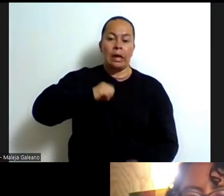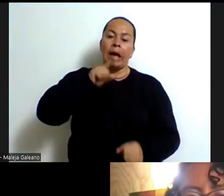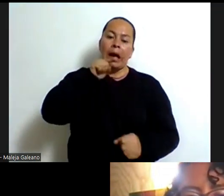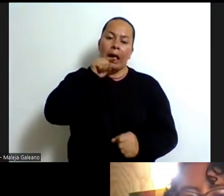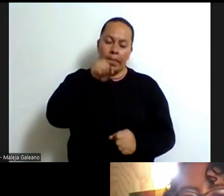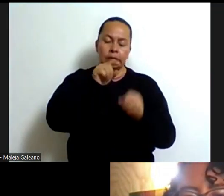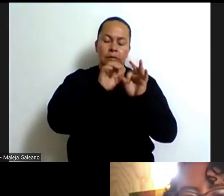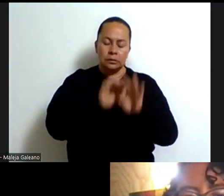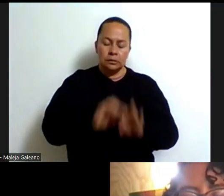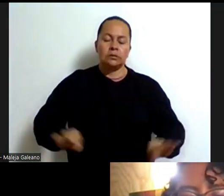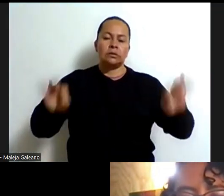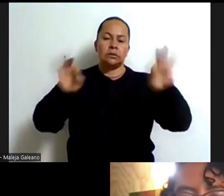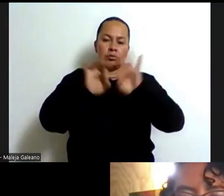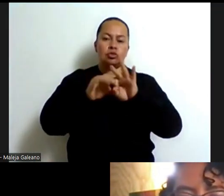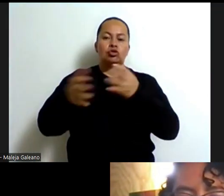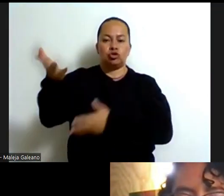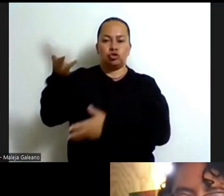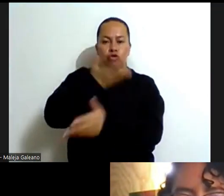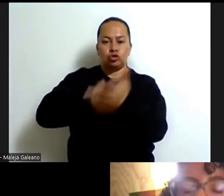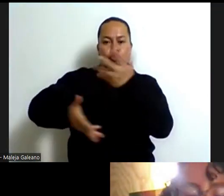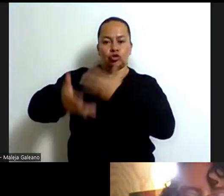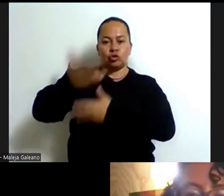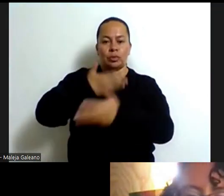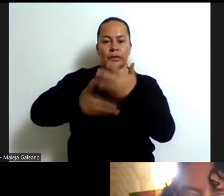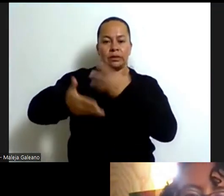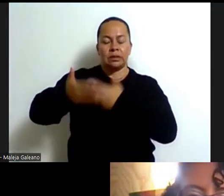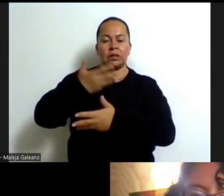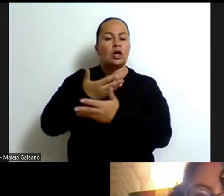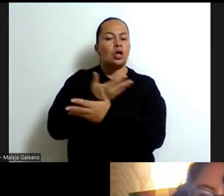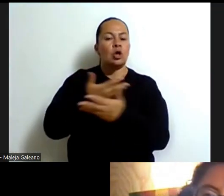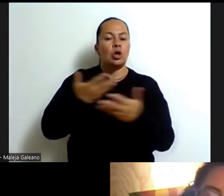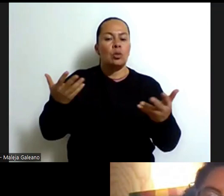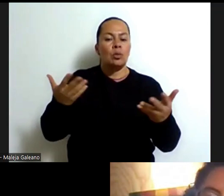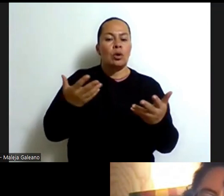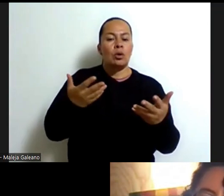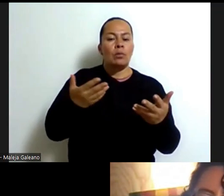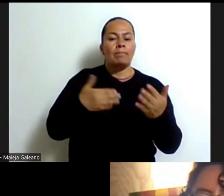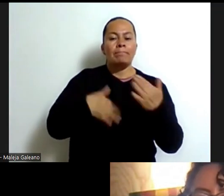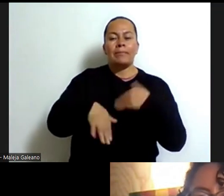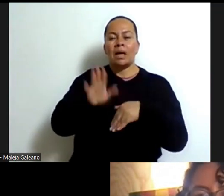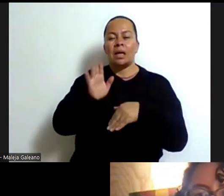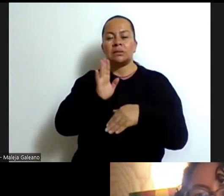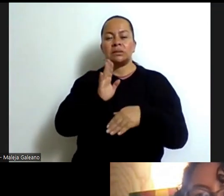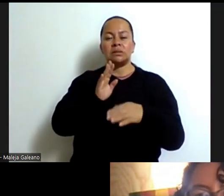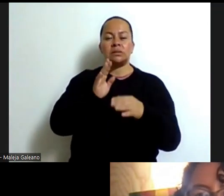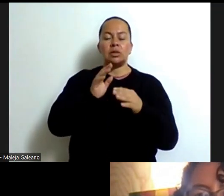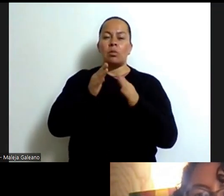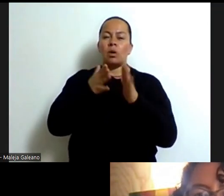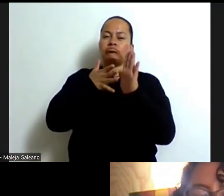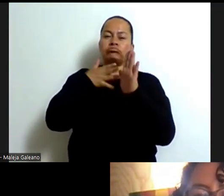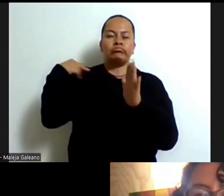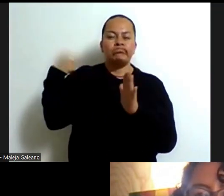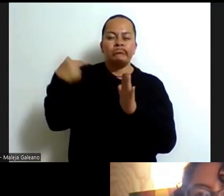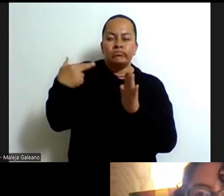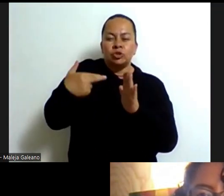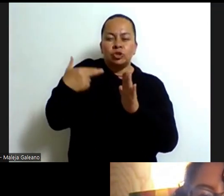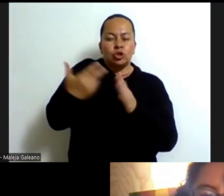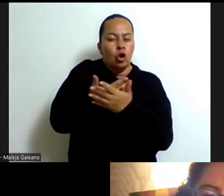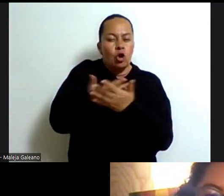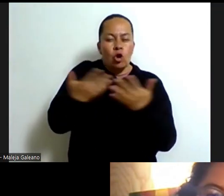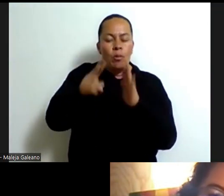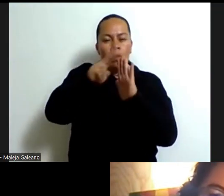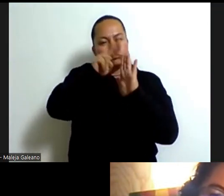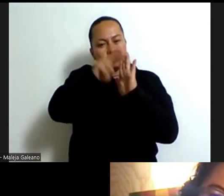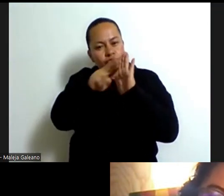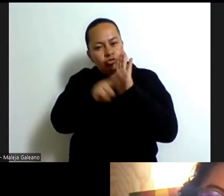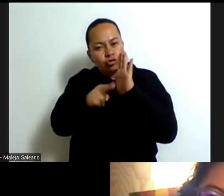puedas compartir bubulina como dentro de ese marco histórico en términos del marco normativo